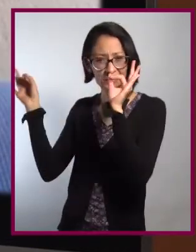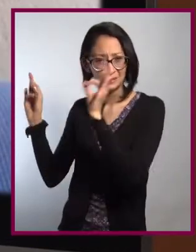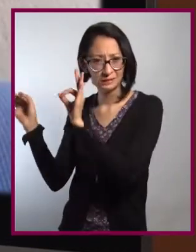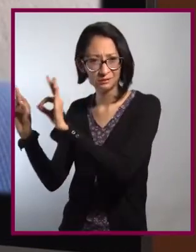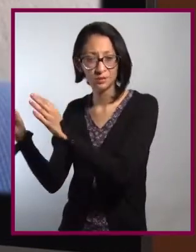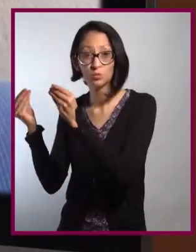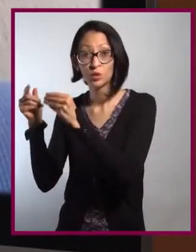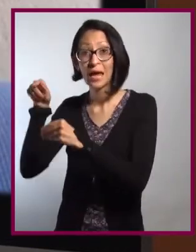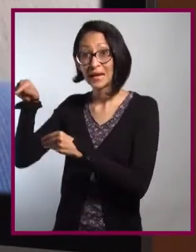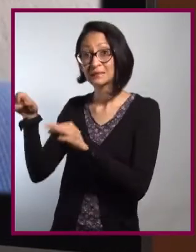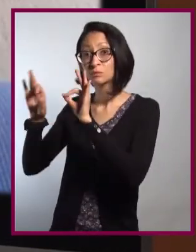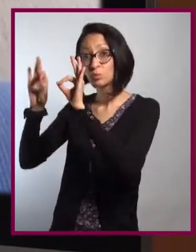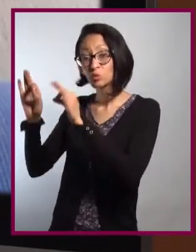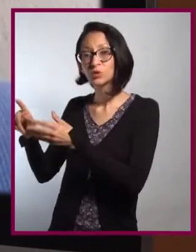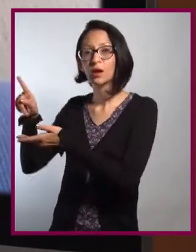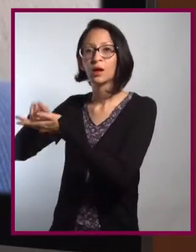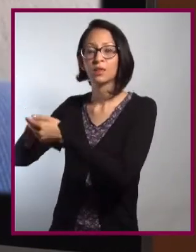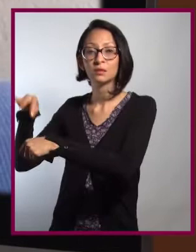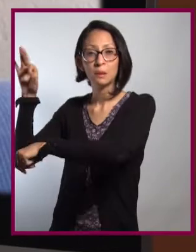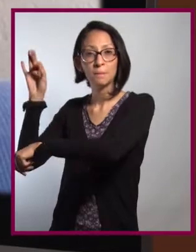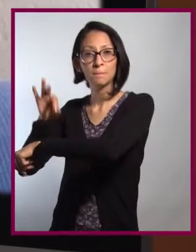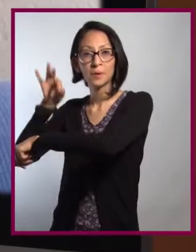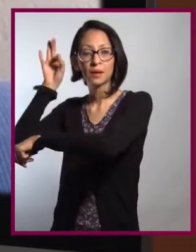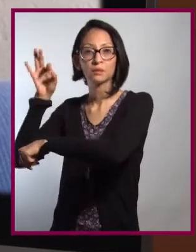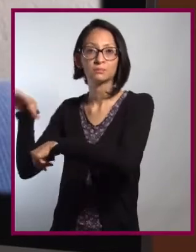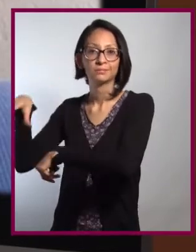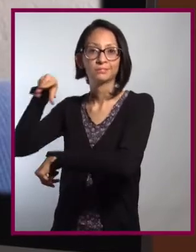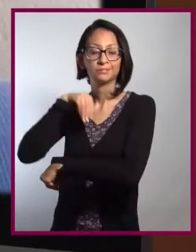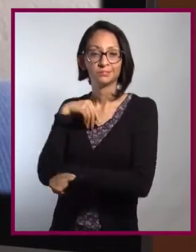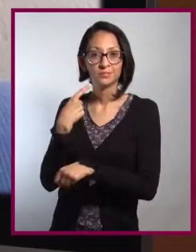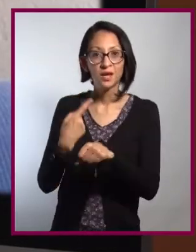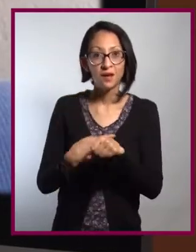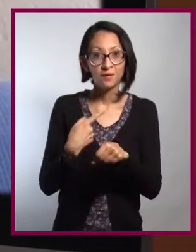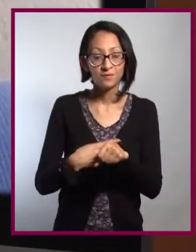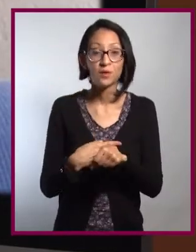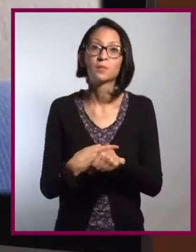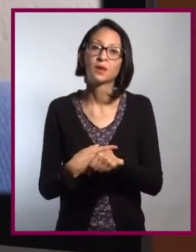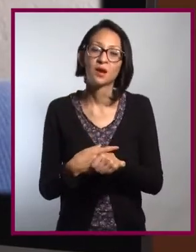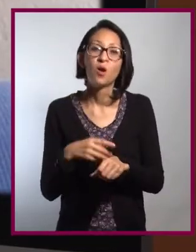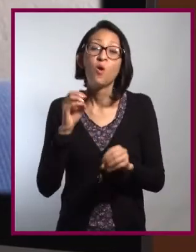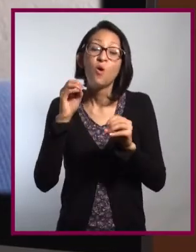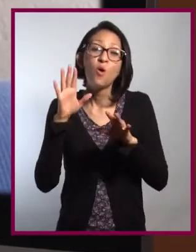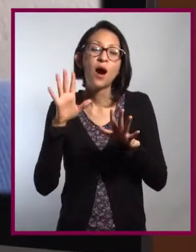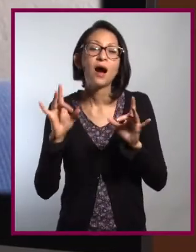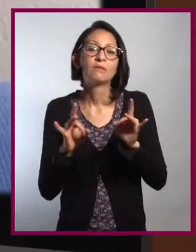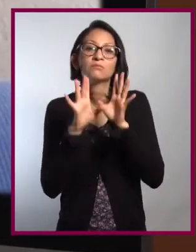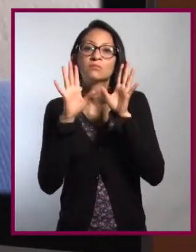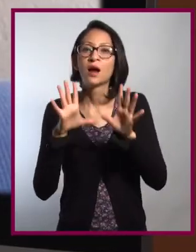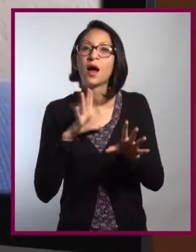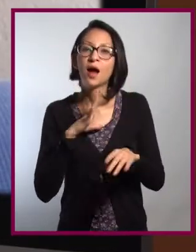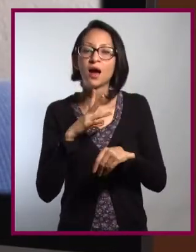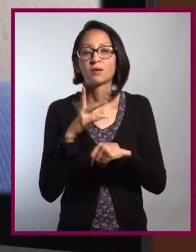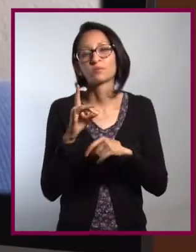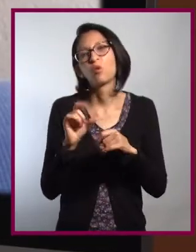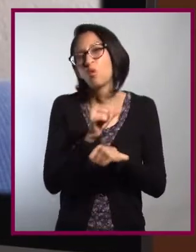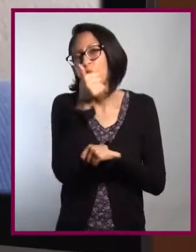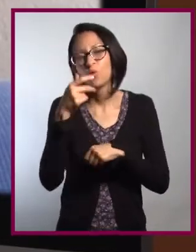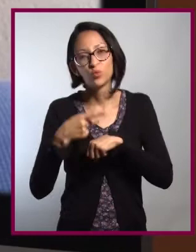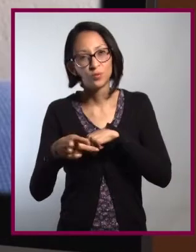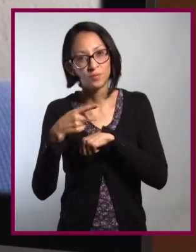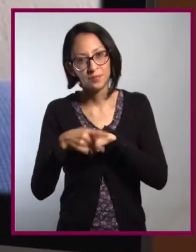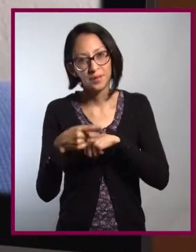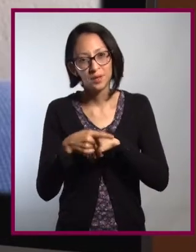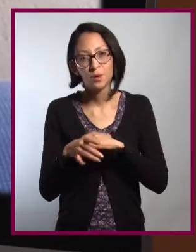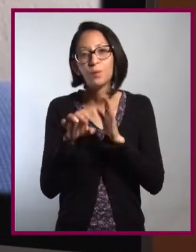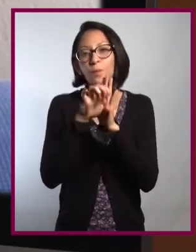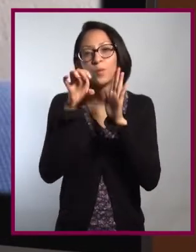transmisión de enfermedades justamente por esta fauna, o incluso exponerse a otros tipos de riesgos físicos incluso, ¿no? Por ejemplo,